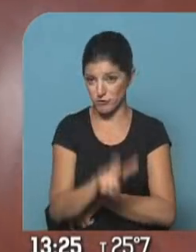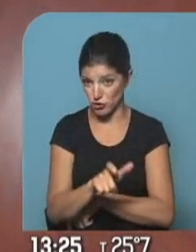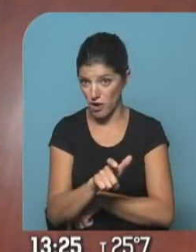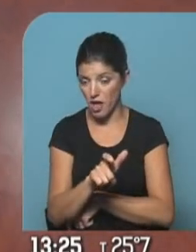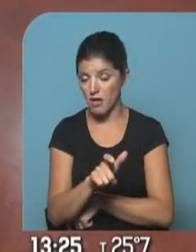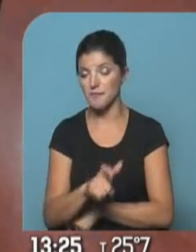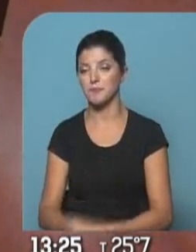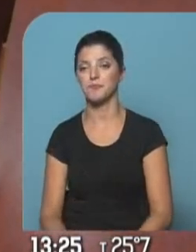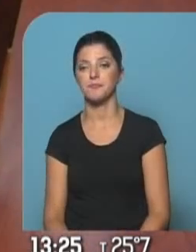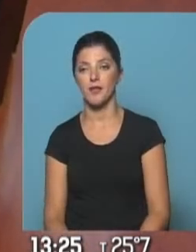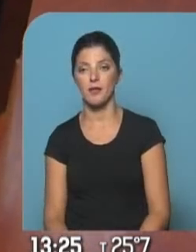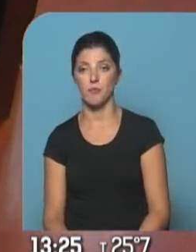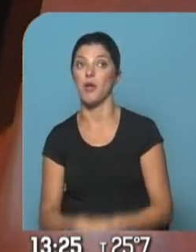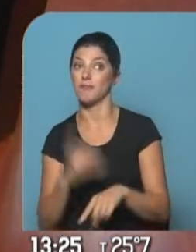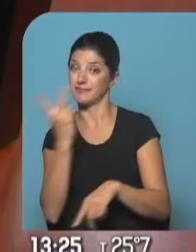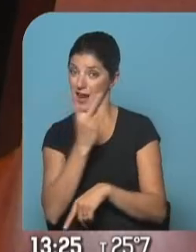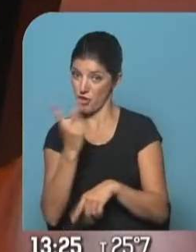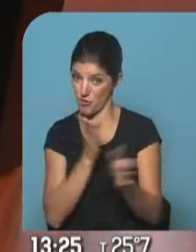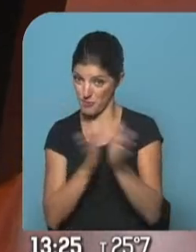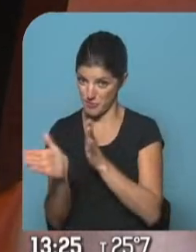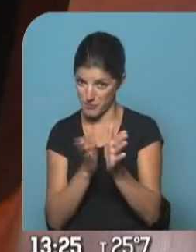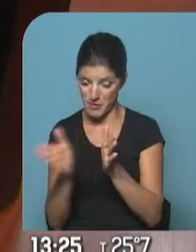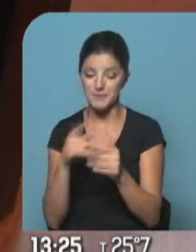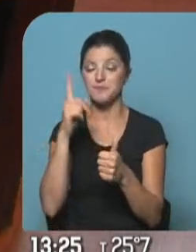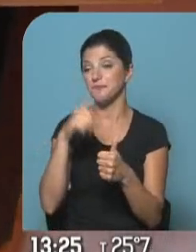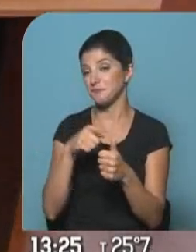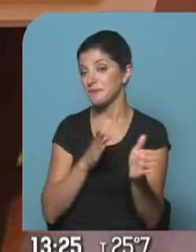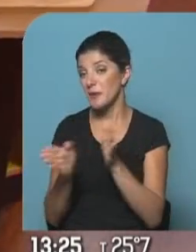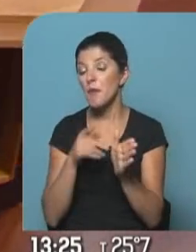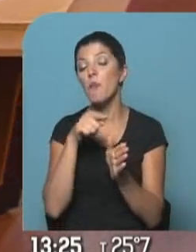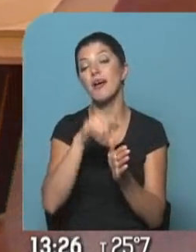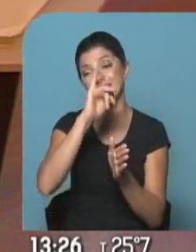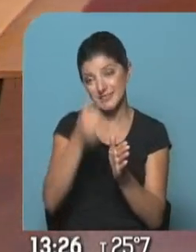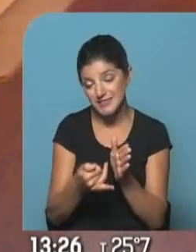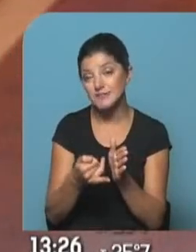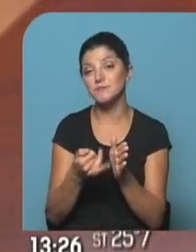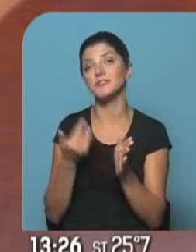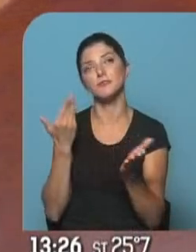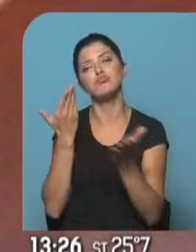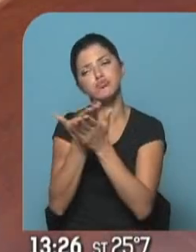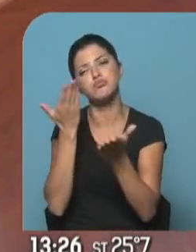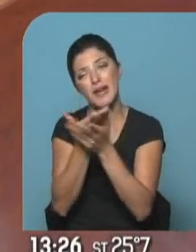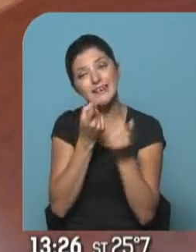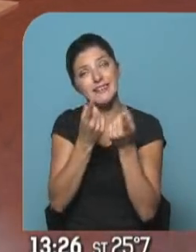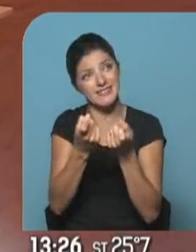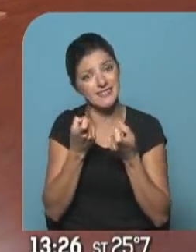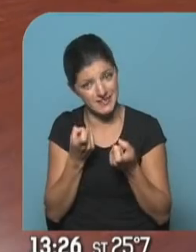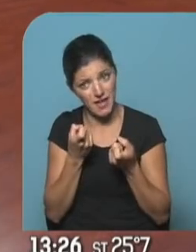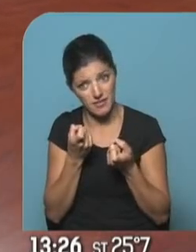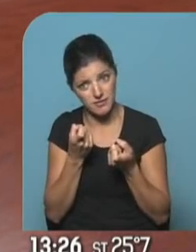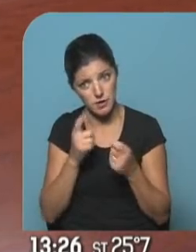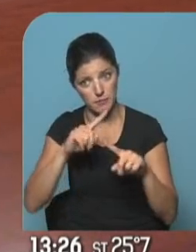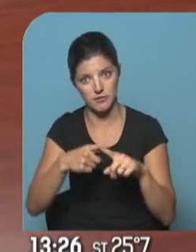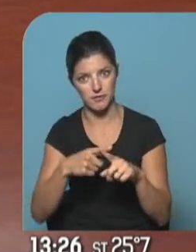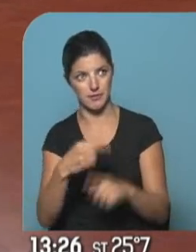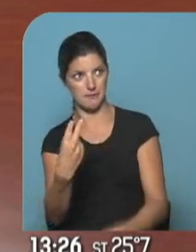demás, se dan las dos cosas. Por un lado, la proclama, el reclamo y la necesidad de los políticos. Me mira